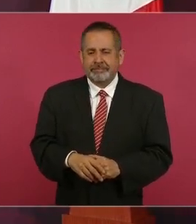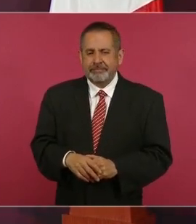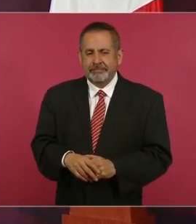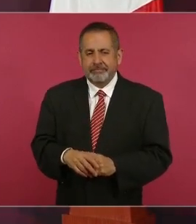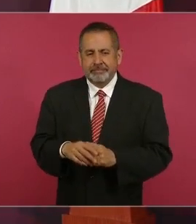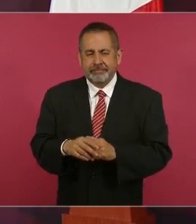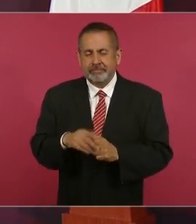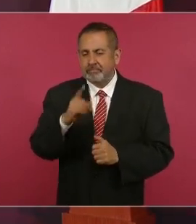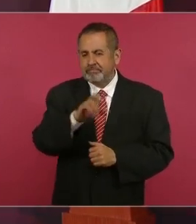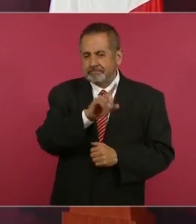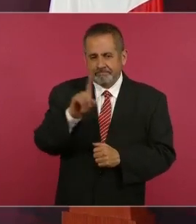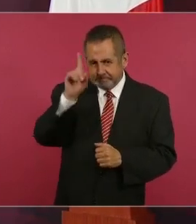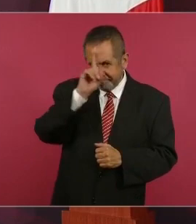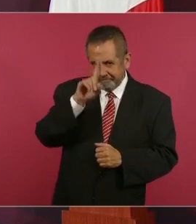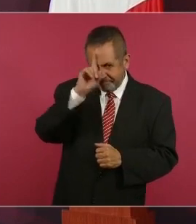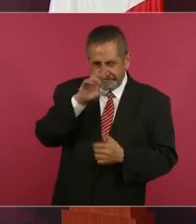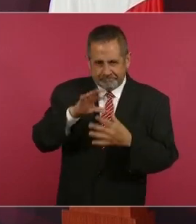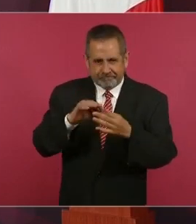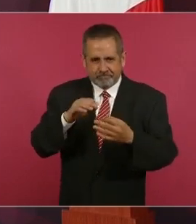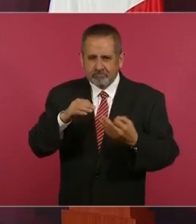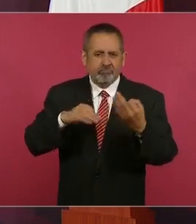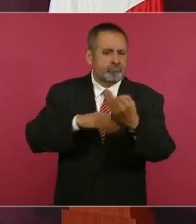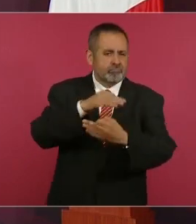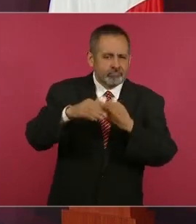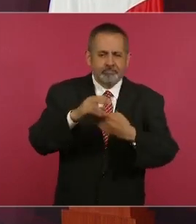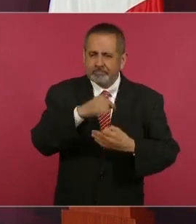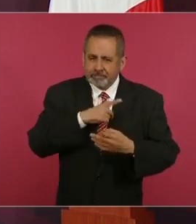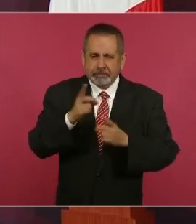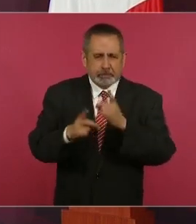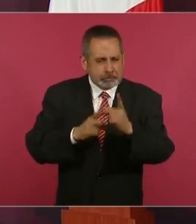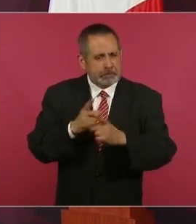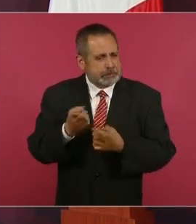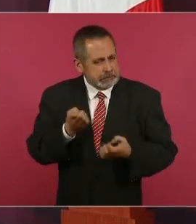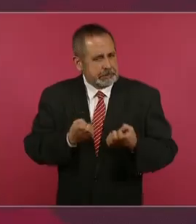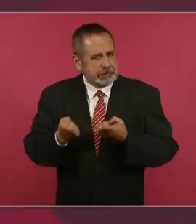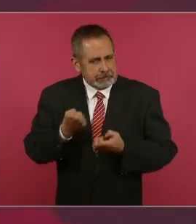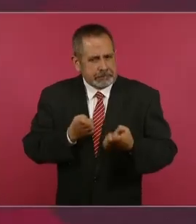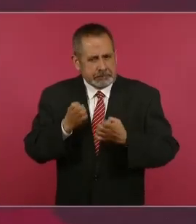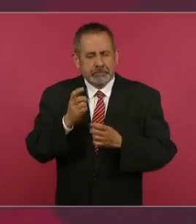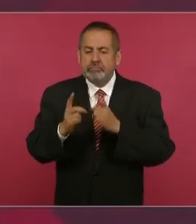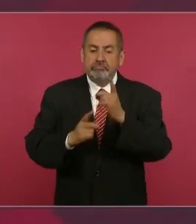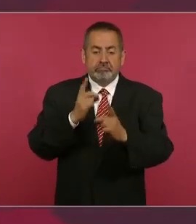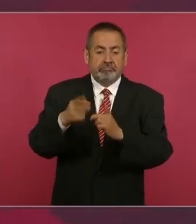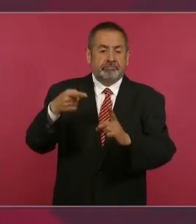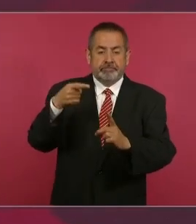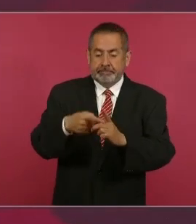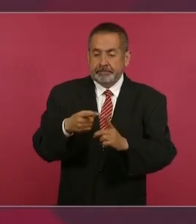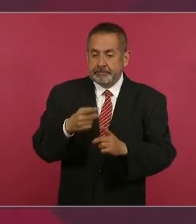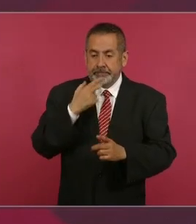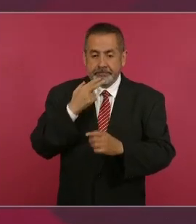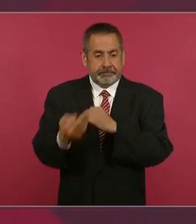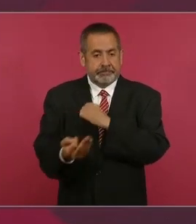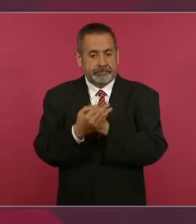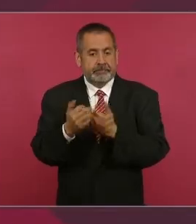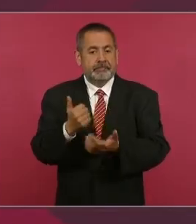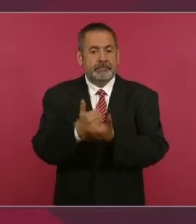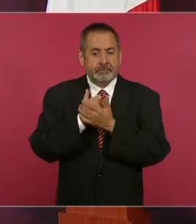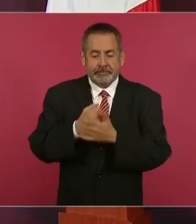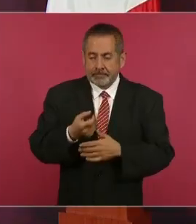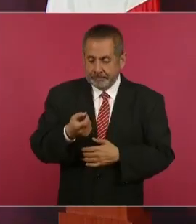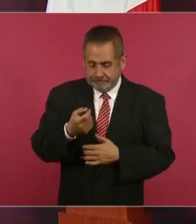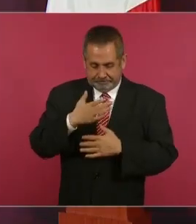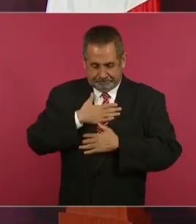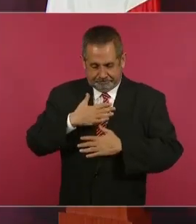Lo más recomendable es que hay que ejercitarnos. El deporte, entre otras cosas, es